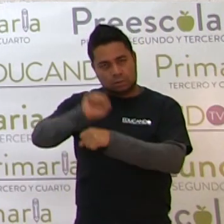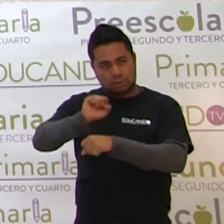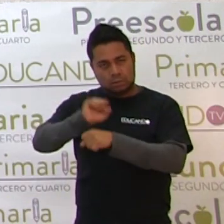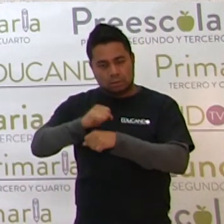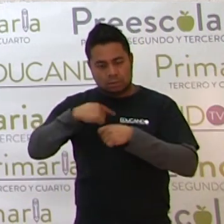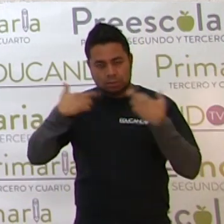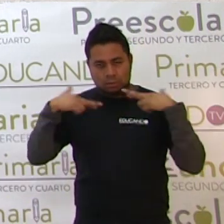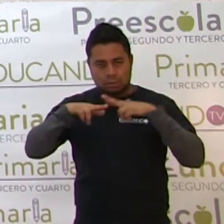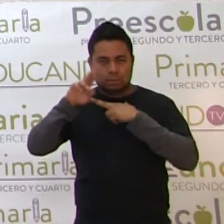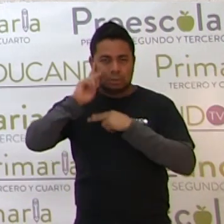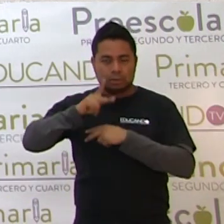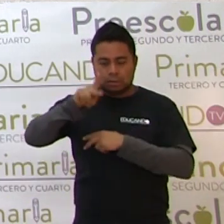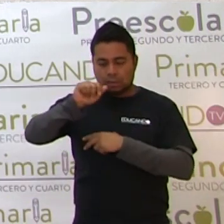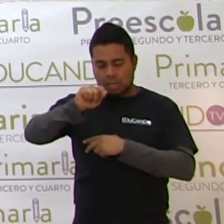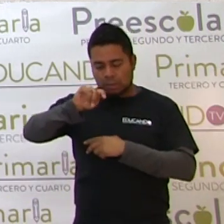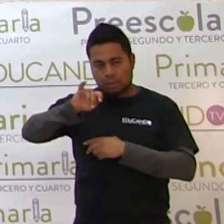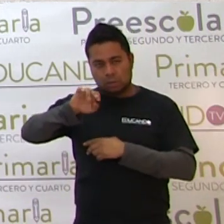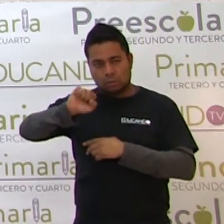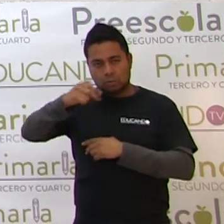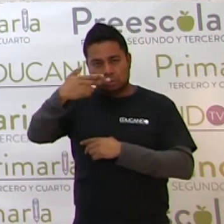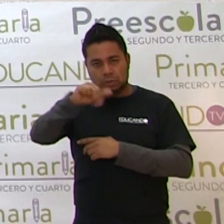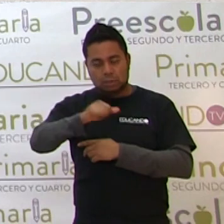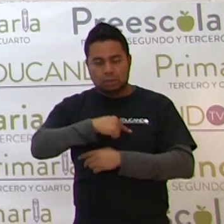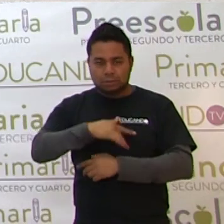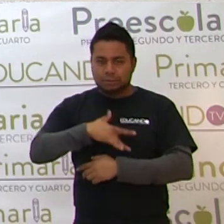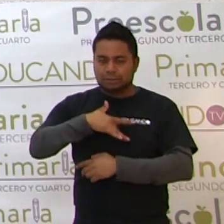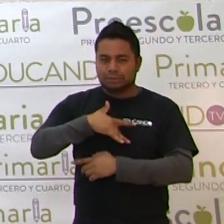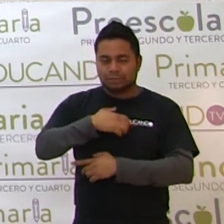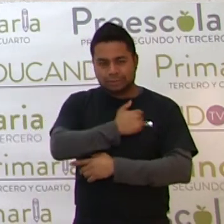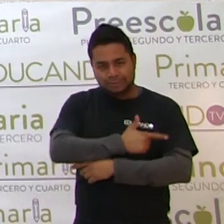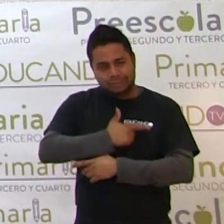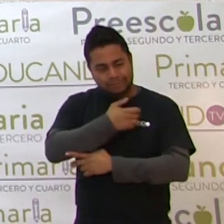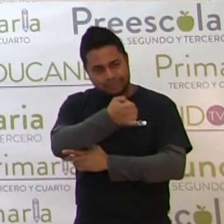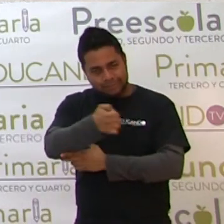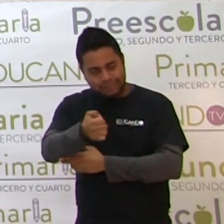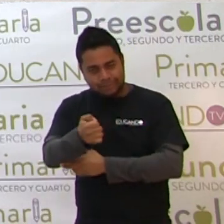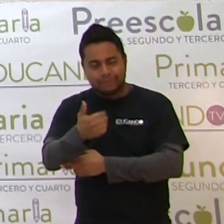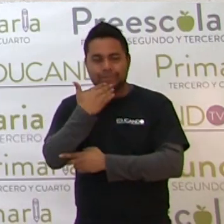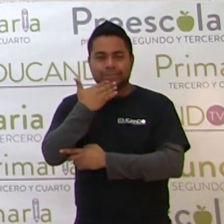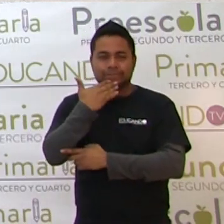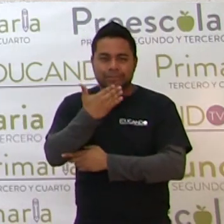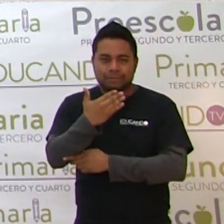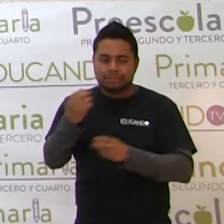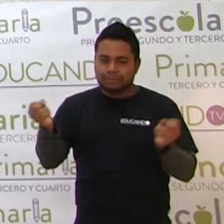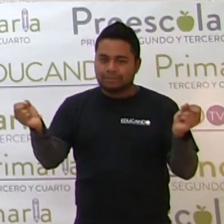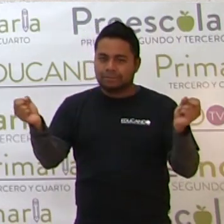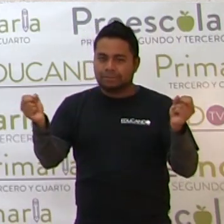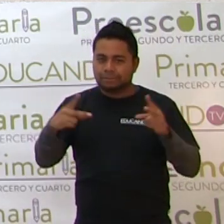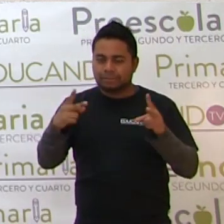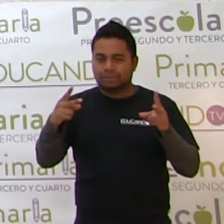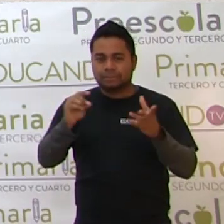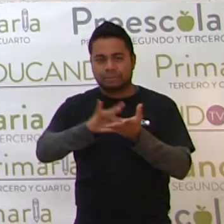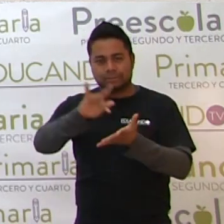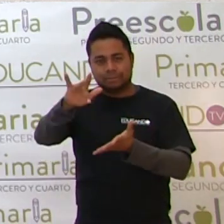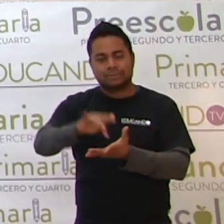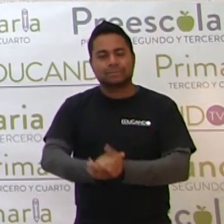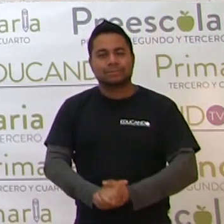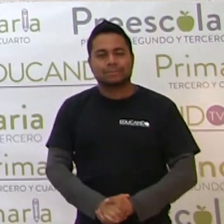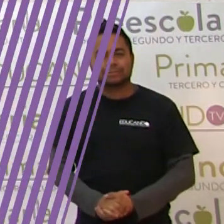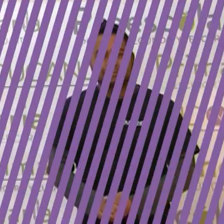secundaria. Soy la maestra Katiusha Toledo. Me dio un gusto saludarlos. Que estén muy bien y hasta la próxima. Gracias.